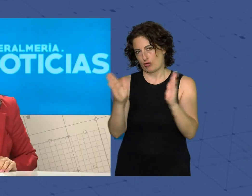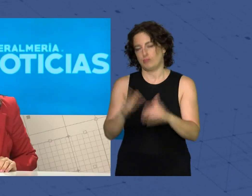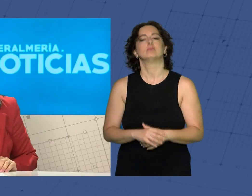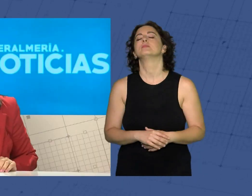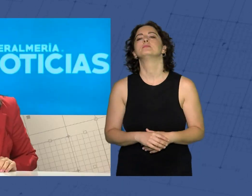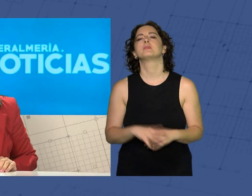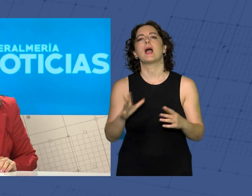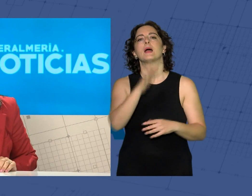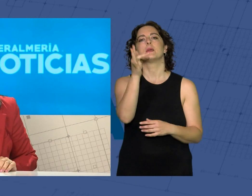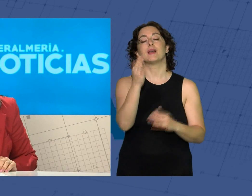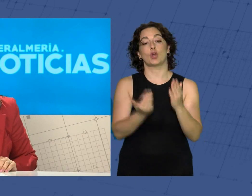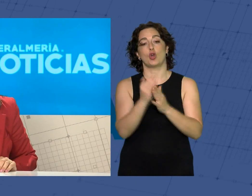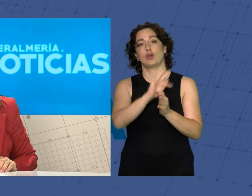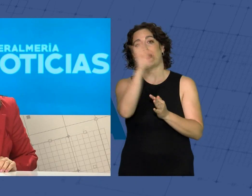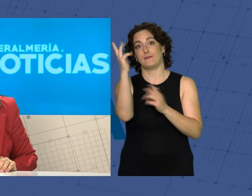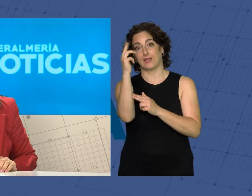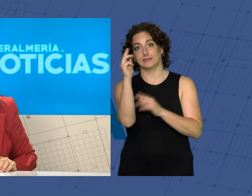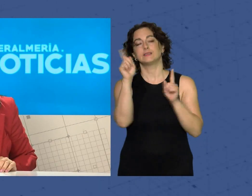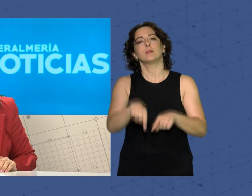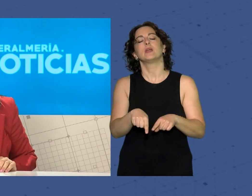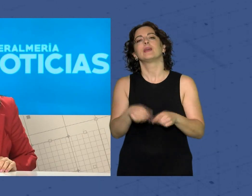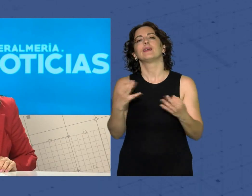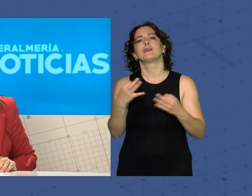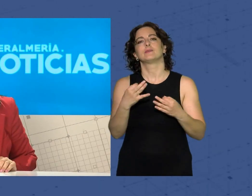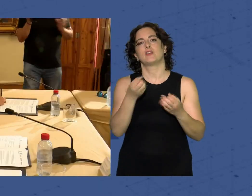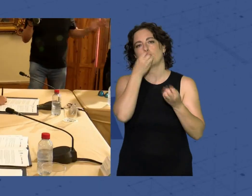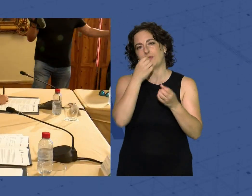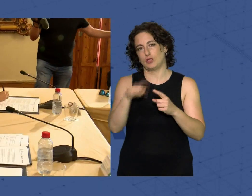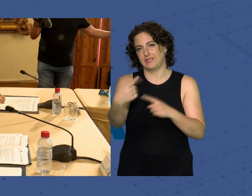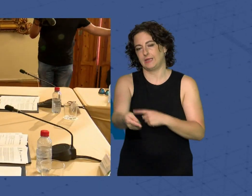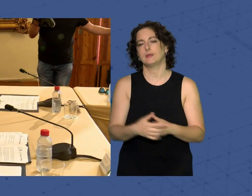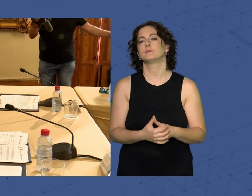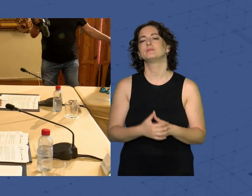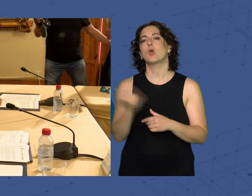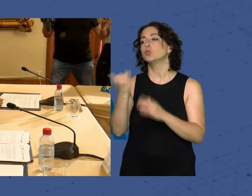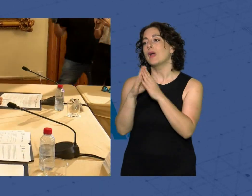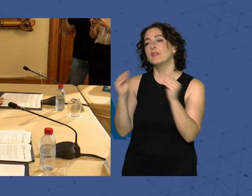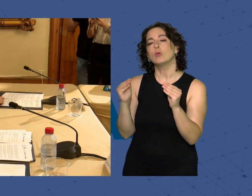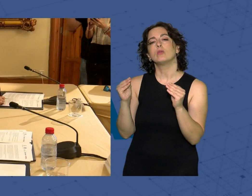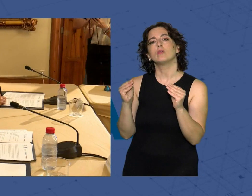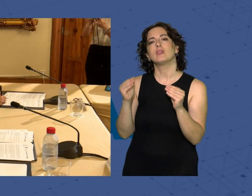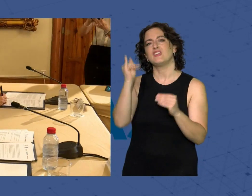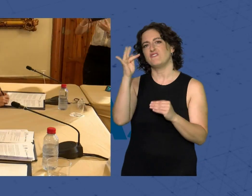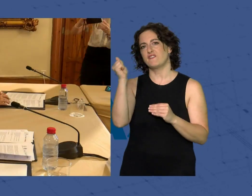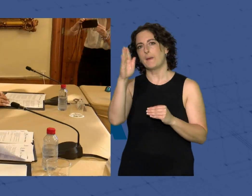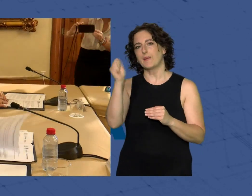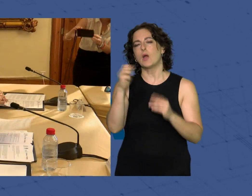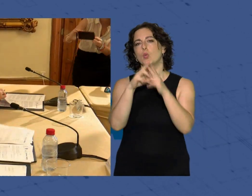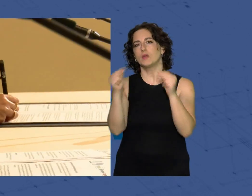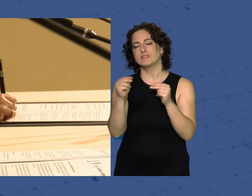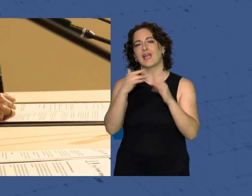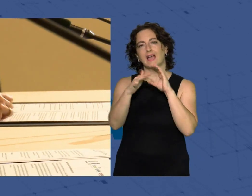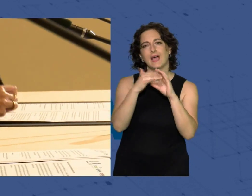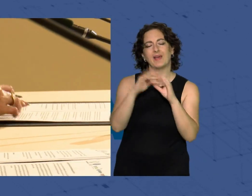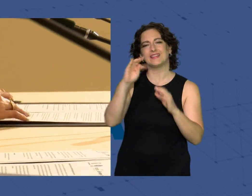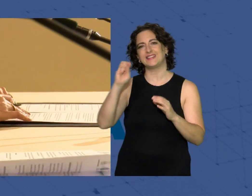Además esta jornada de viernes también nos dejaba la siguiente información La Junta de Andalucía con IFAPA Universidad Cajamar y